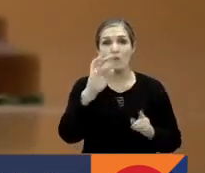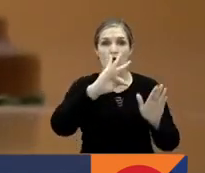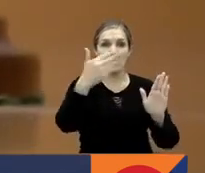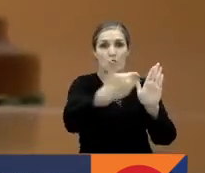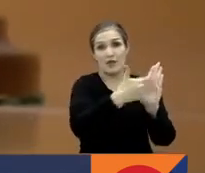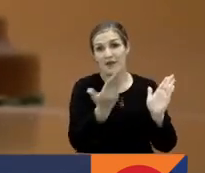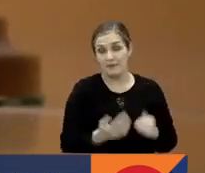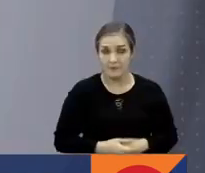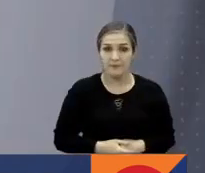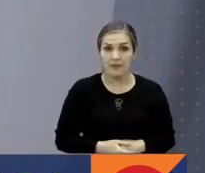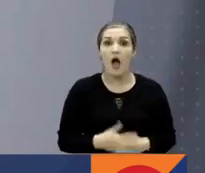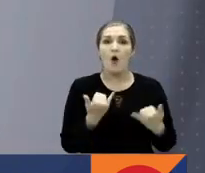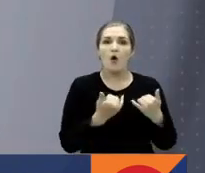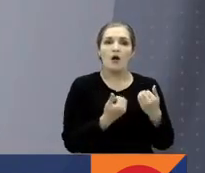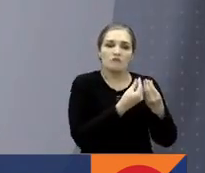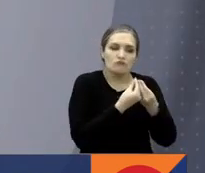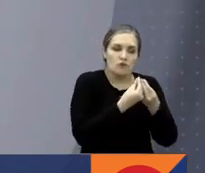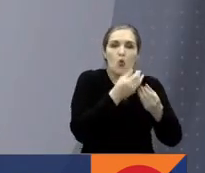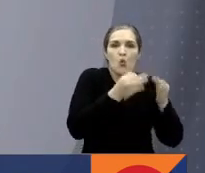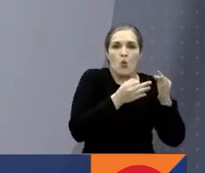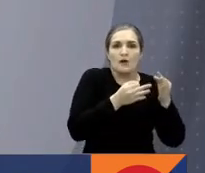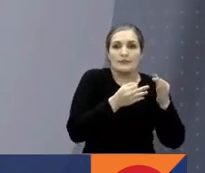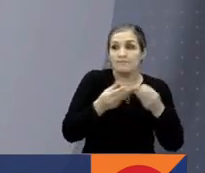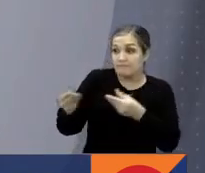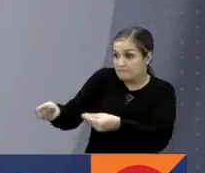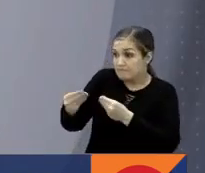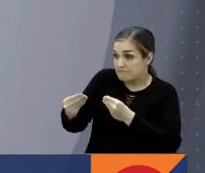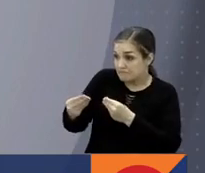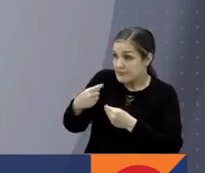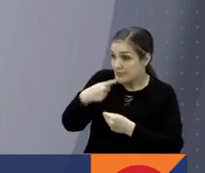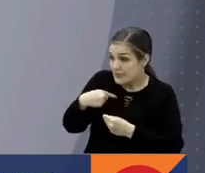magistrados deberán analizar la solicitud de impugnación del gobierno antes de